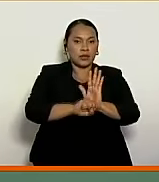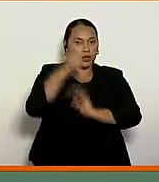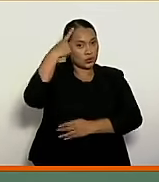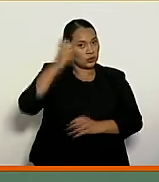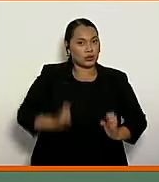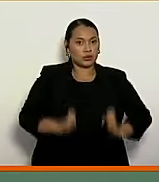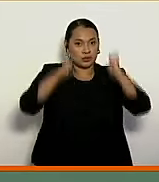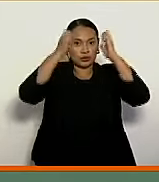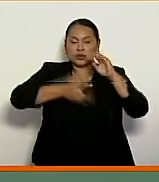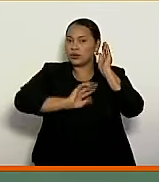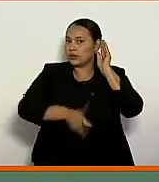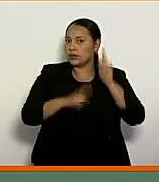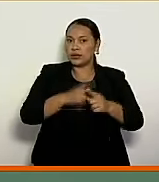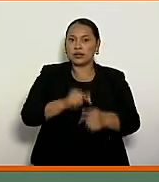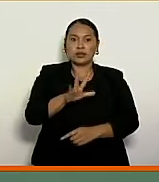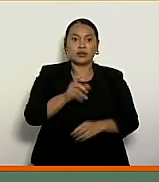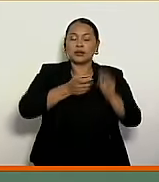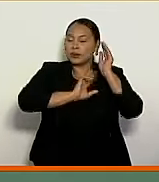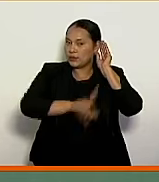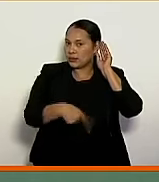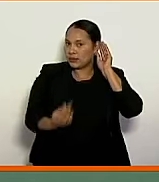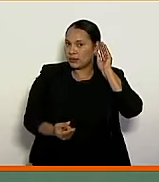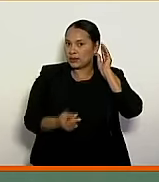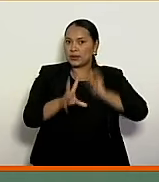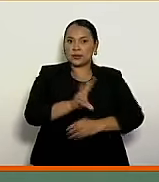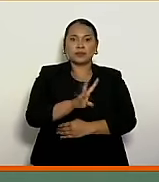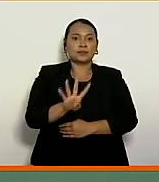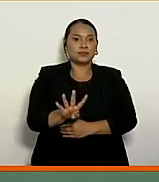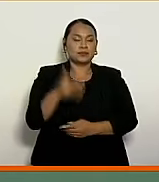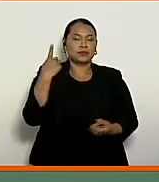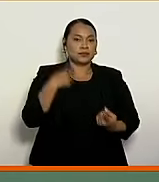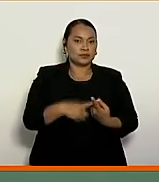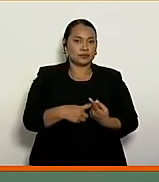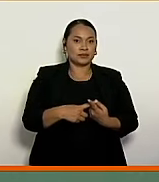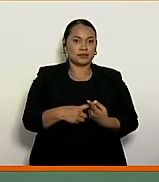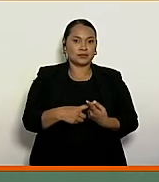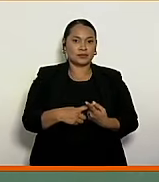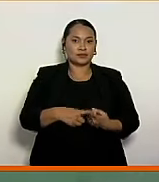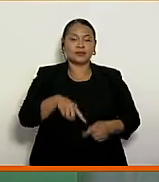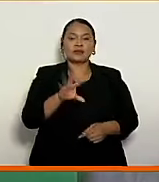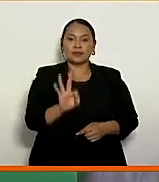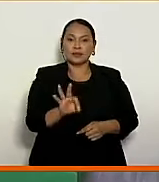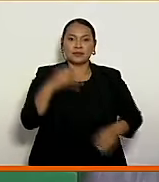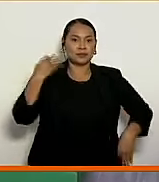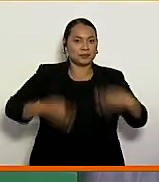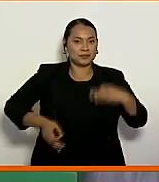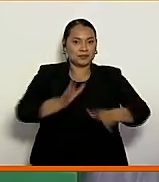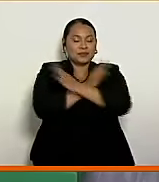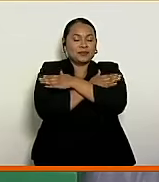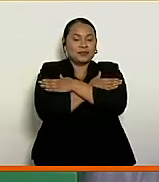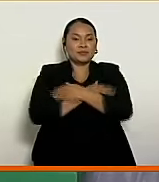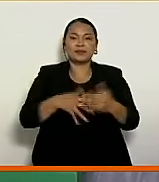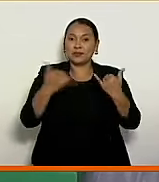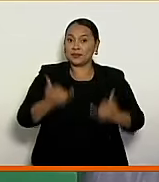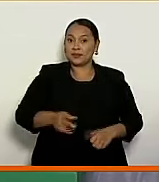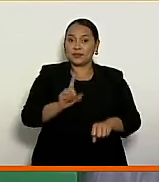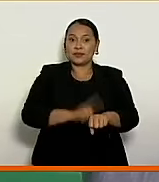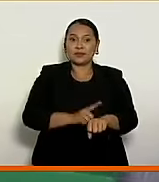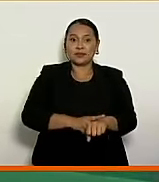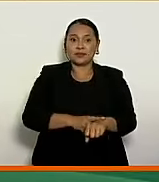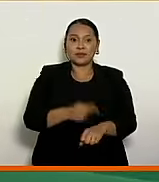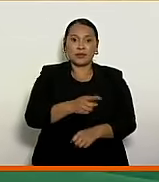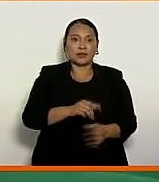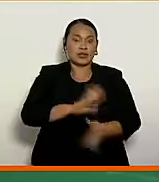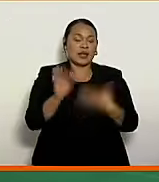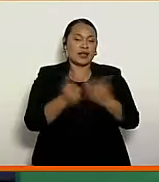Para MultiX, 5X y para más 1, 74 más 9. Felicidades. Ahora sí, el momento que creo que